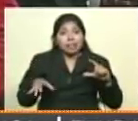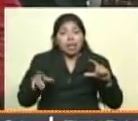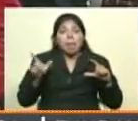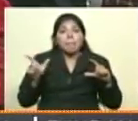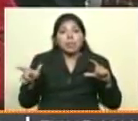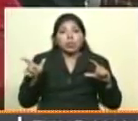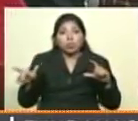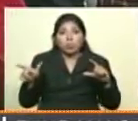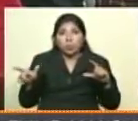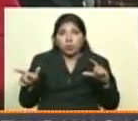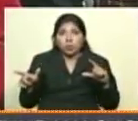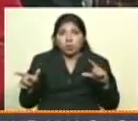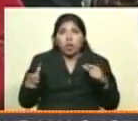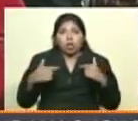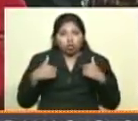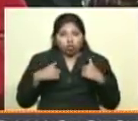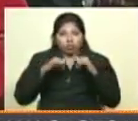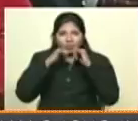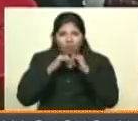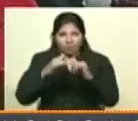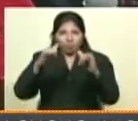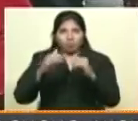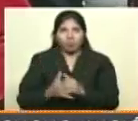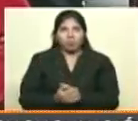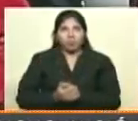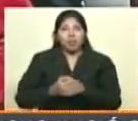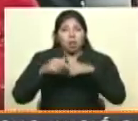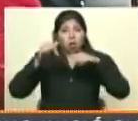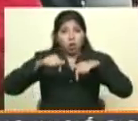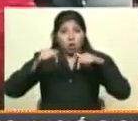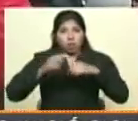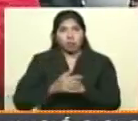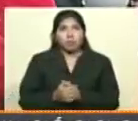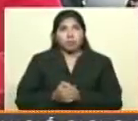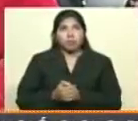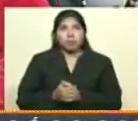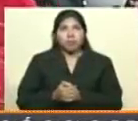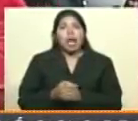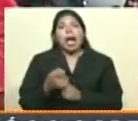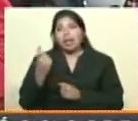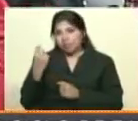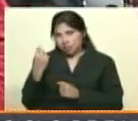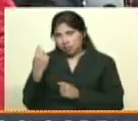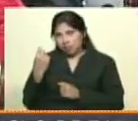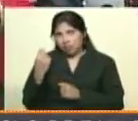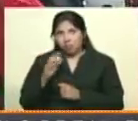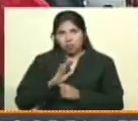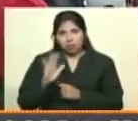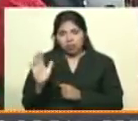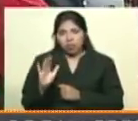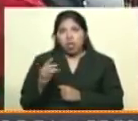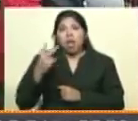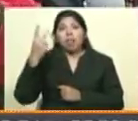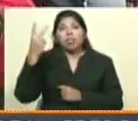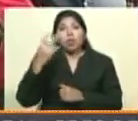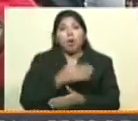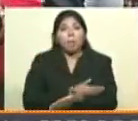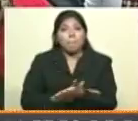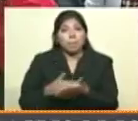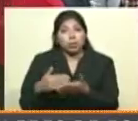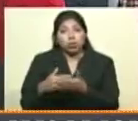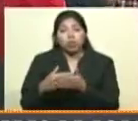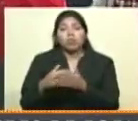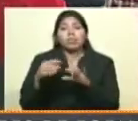Venezuela. Tengo que anunciar que el día de hoy, el día de ayer, ya llegamos a 2 millones de